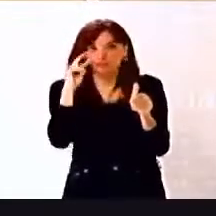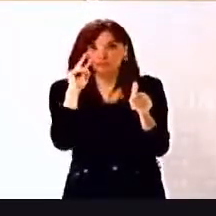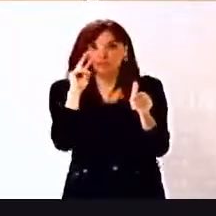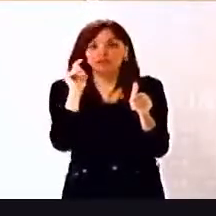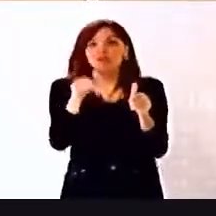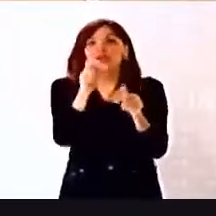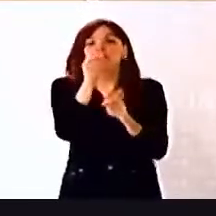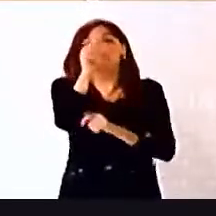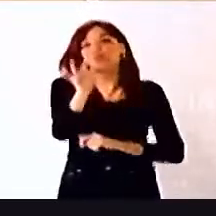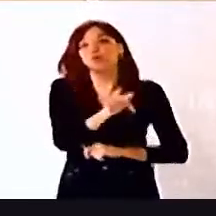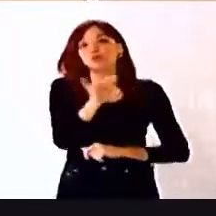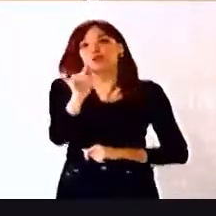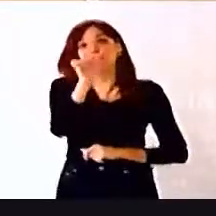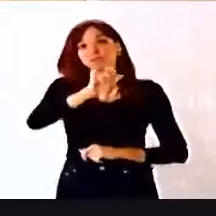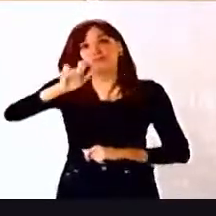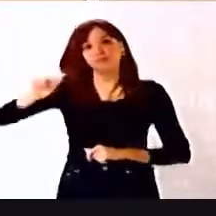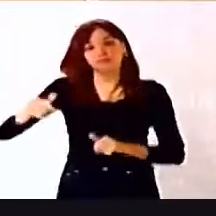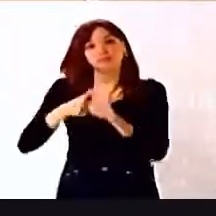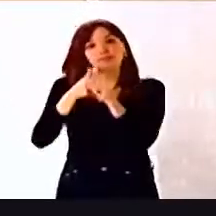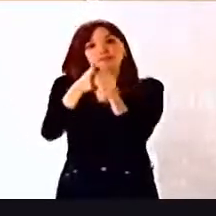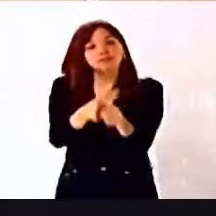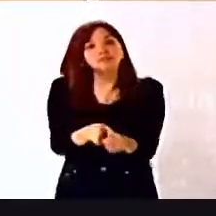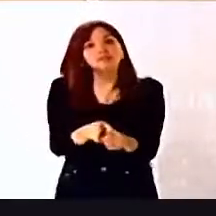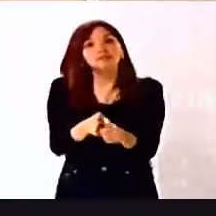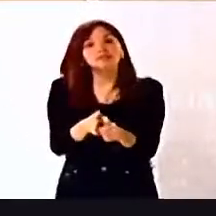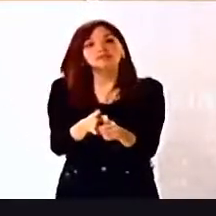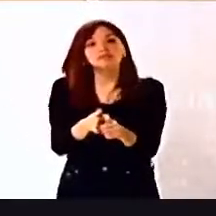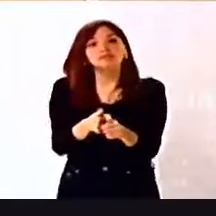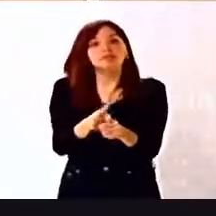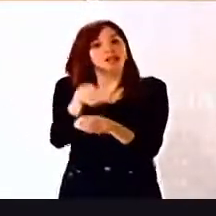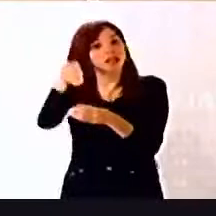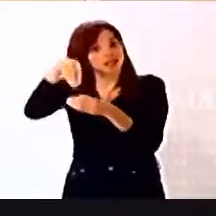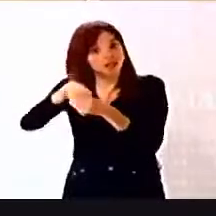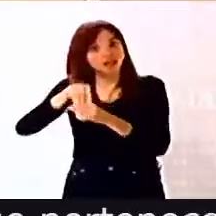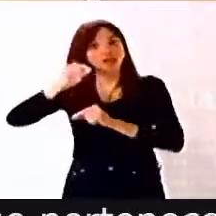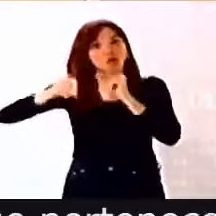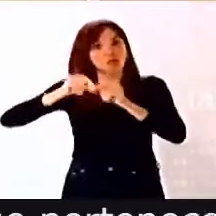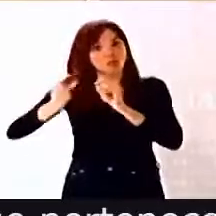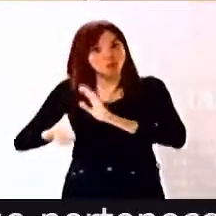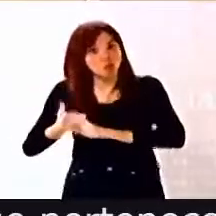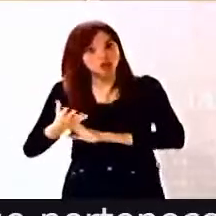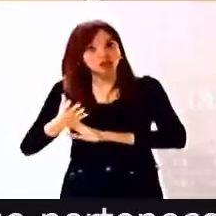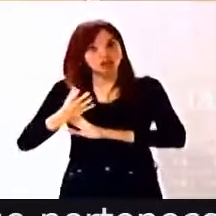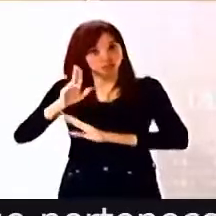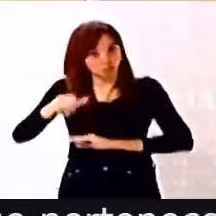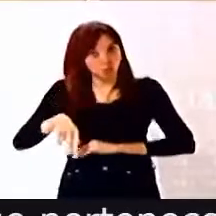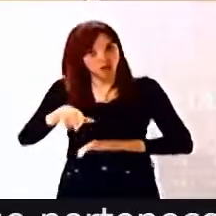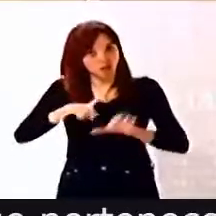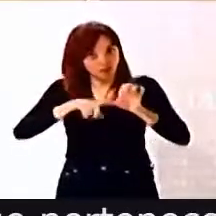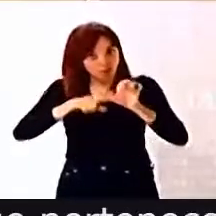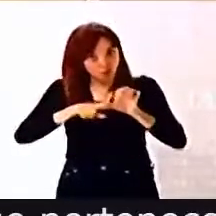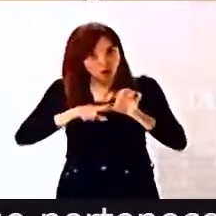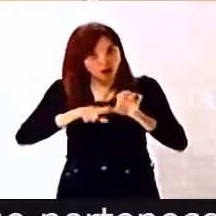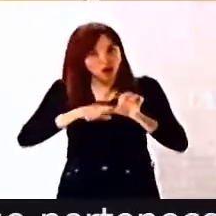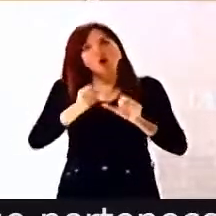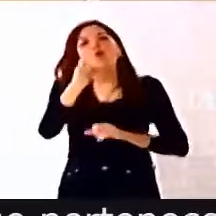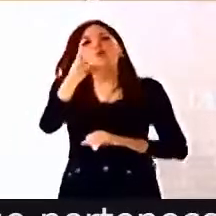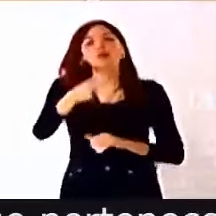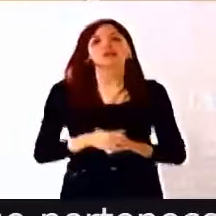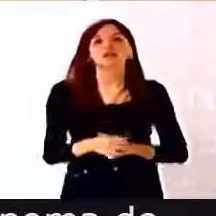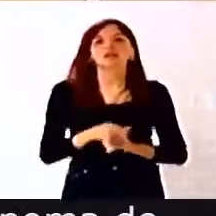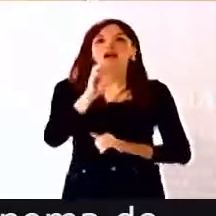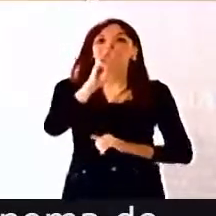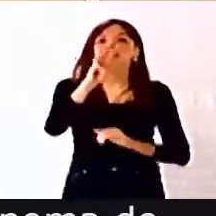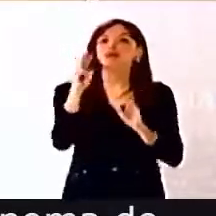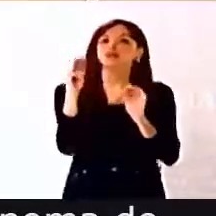seguimiento que pertenecen a algún brote de los declarados en la Comunidad Autónoma de Extremadura son